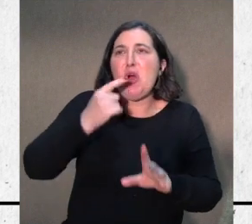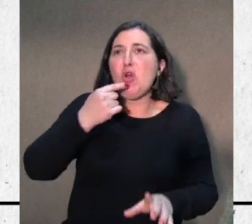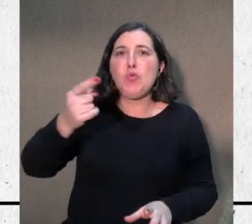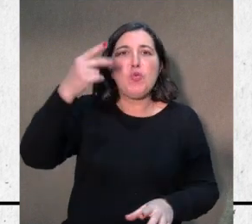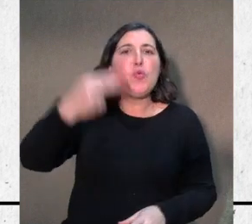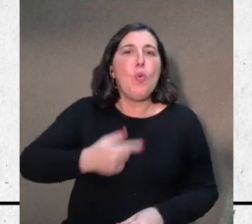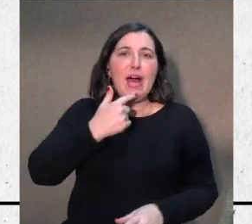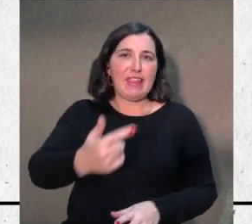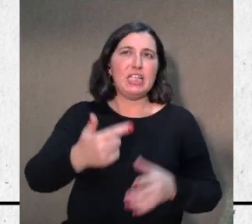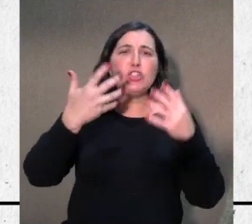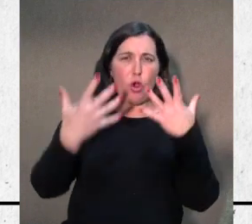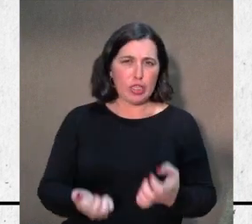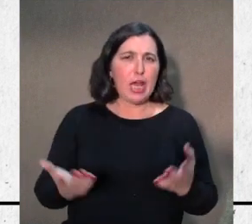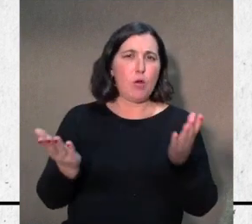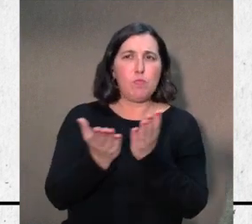orquesta.